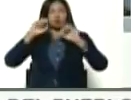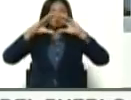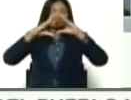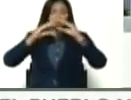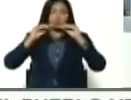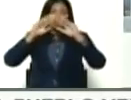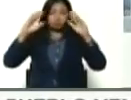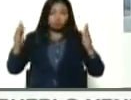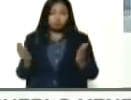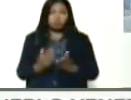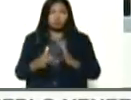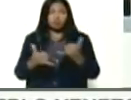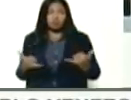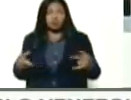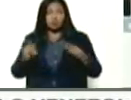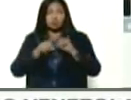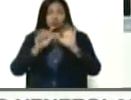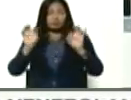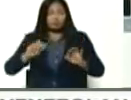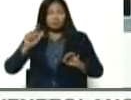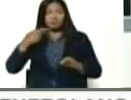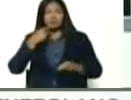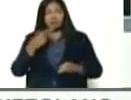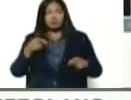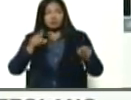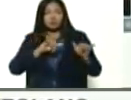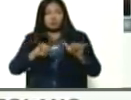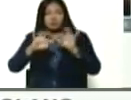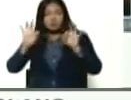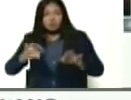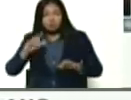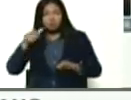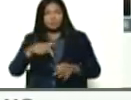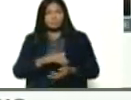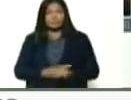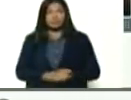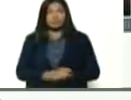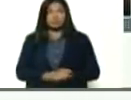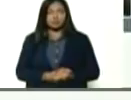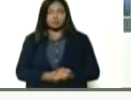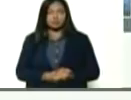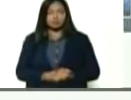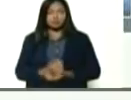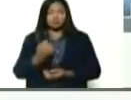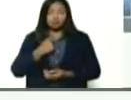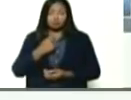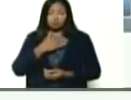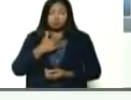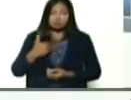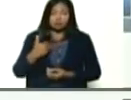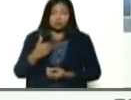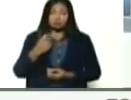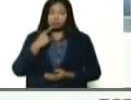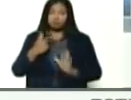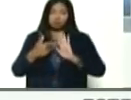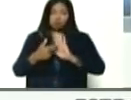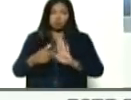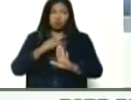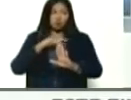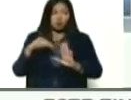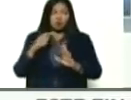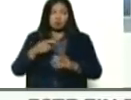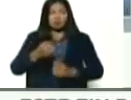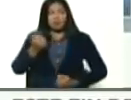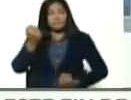como exactamente ha dicho usted bueno en estos momentos yo quisiera manifestar nuestra plena